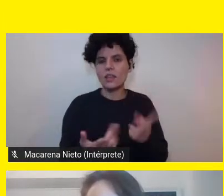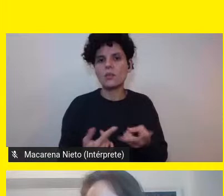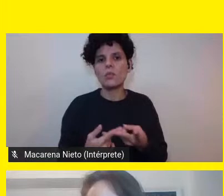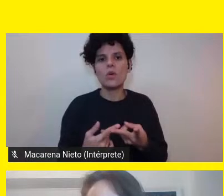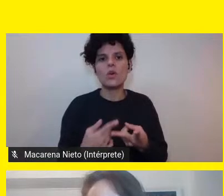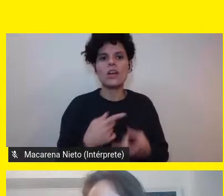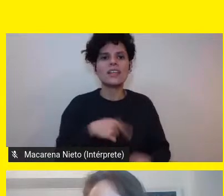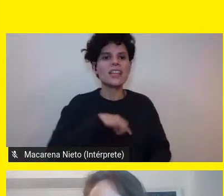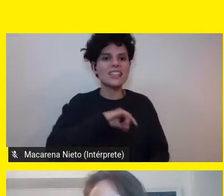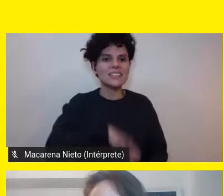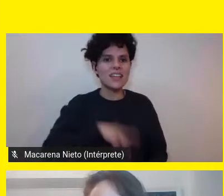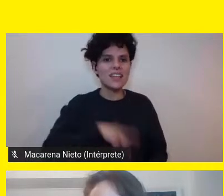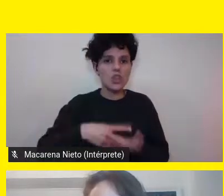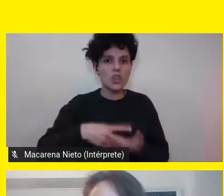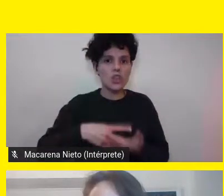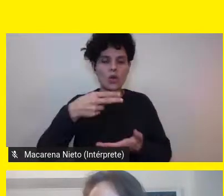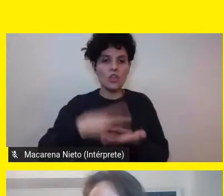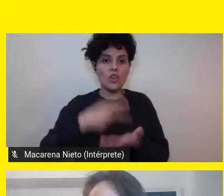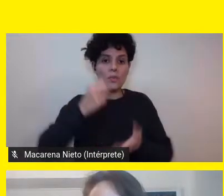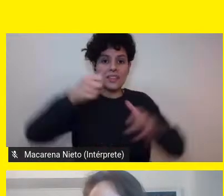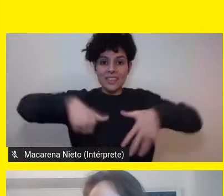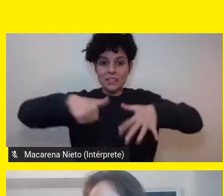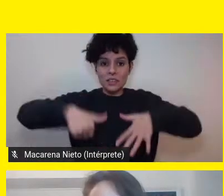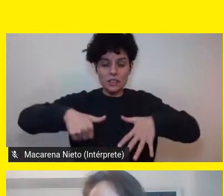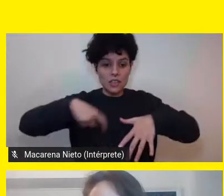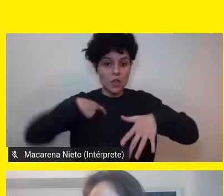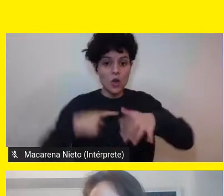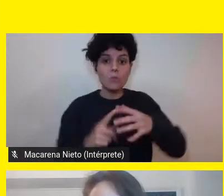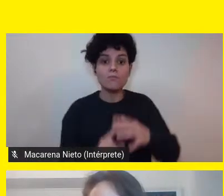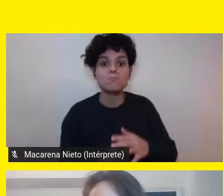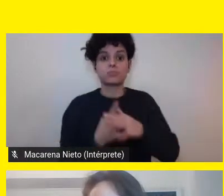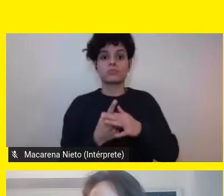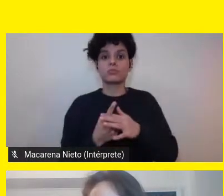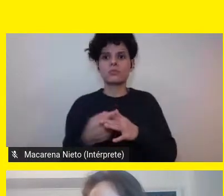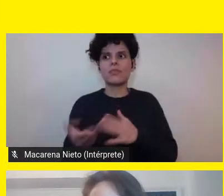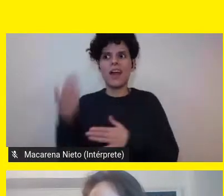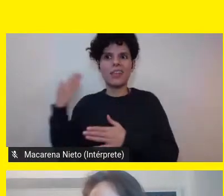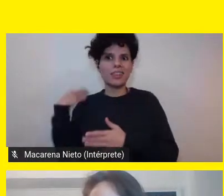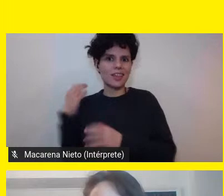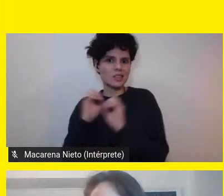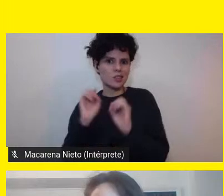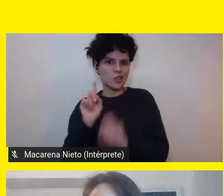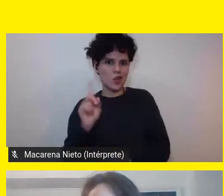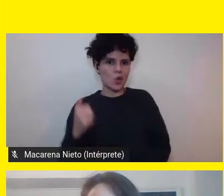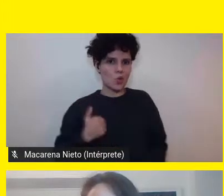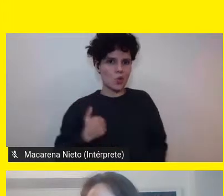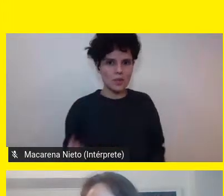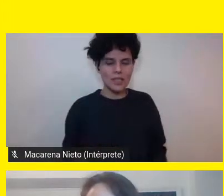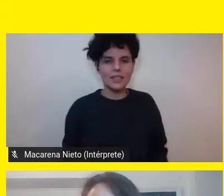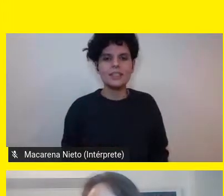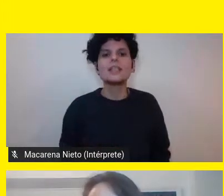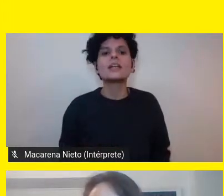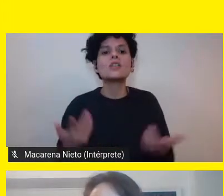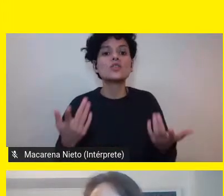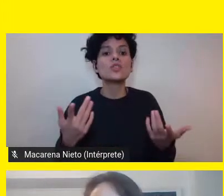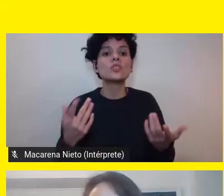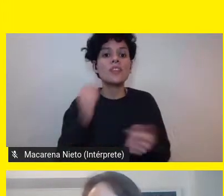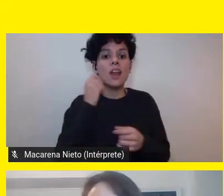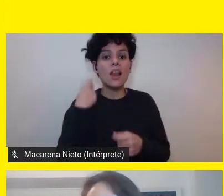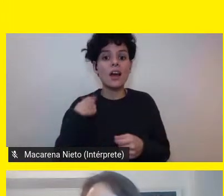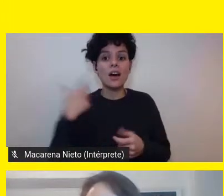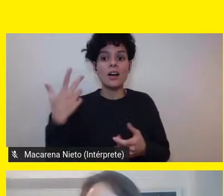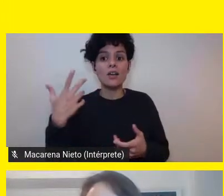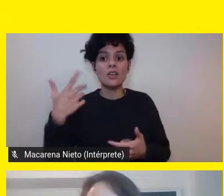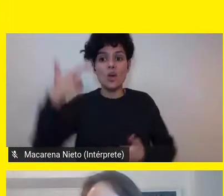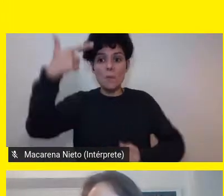en 2016, las leyes no son retroactivas, como sabemos, y por lo tanto los casos de prisión política y tortura se